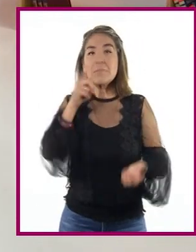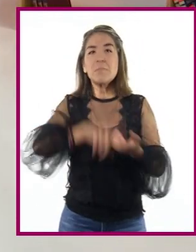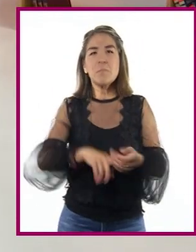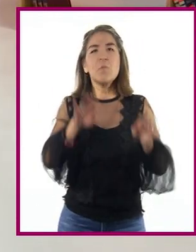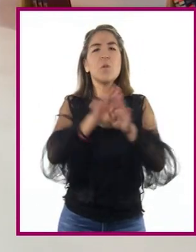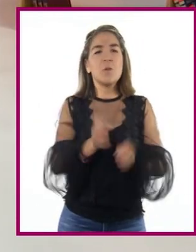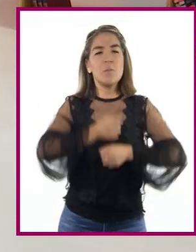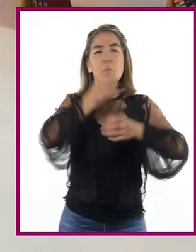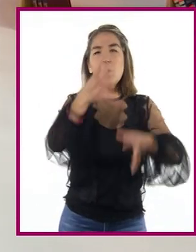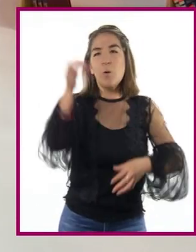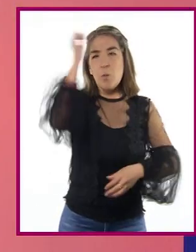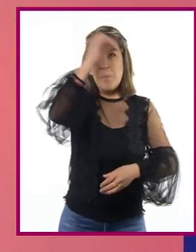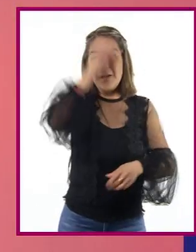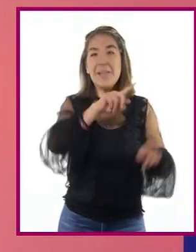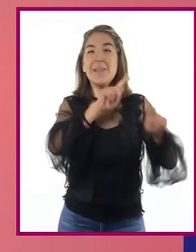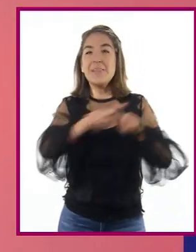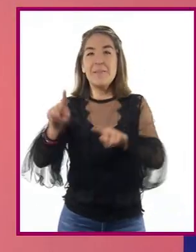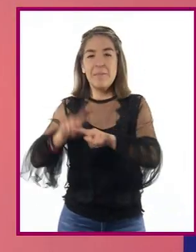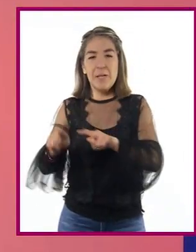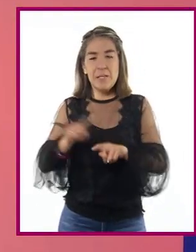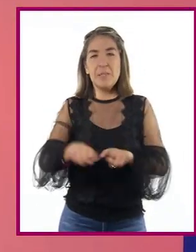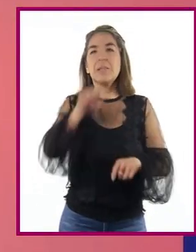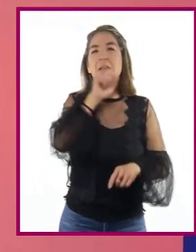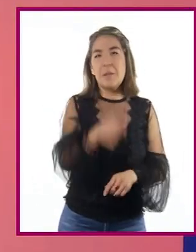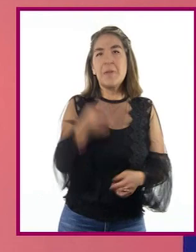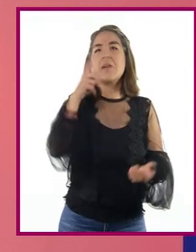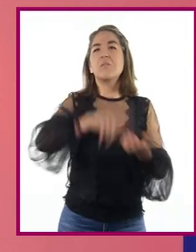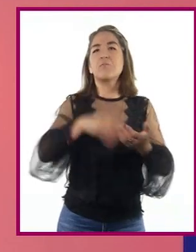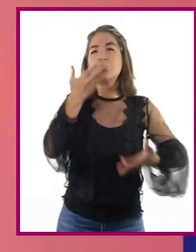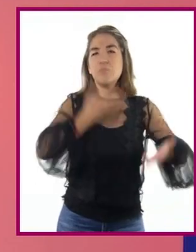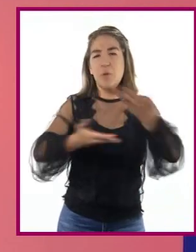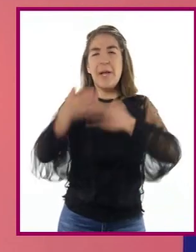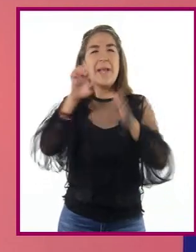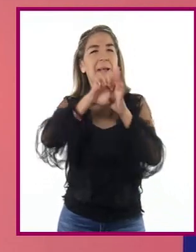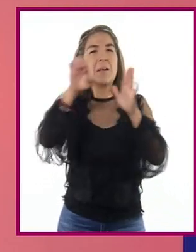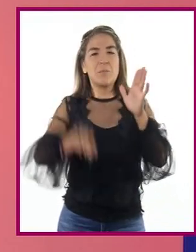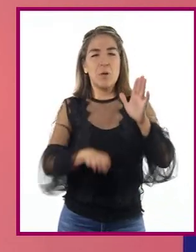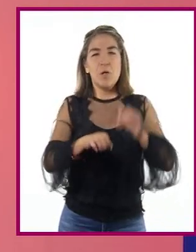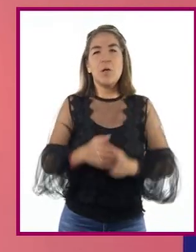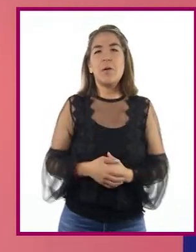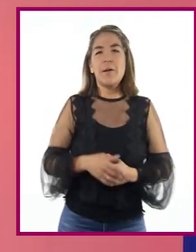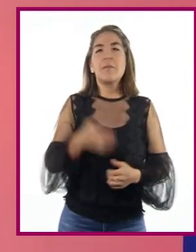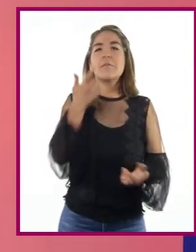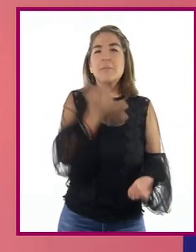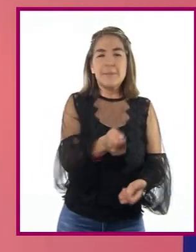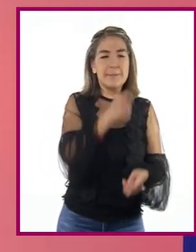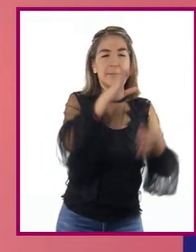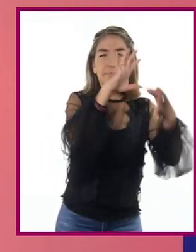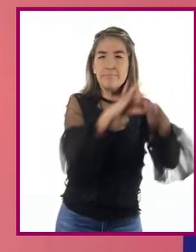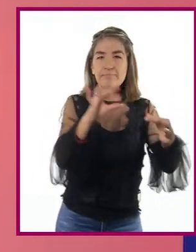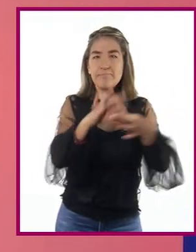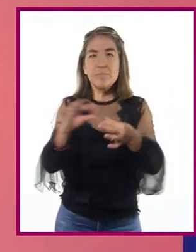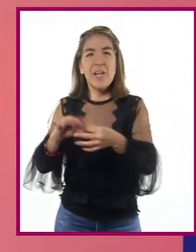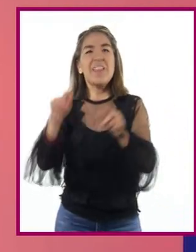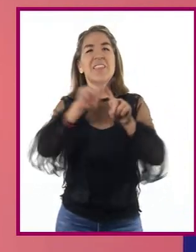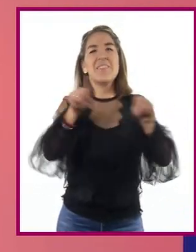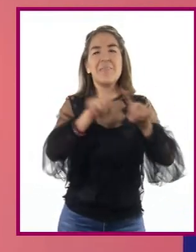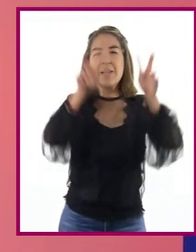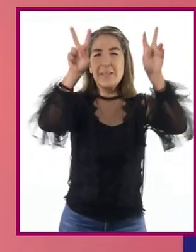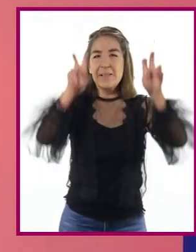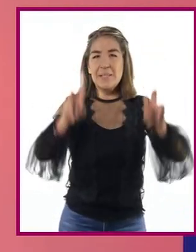expresan opiniones divergentes y convergentes. Es decir, se abordan los diferentes enfoques de un